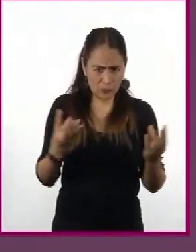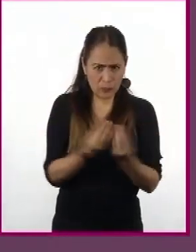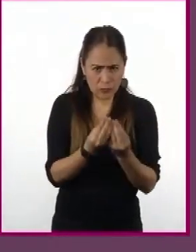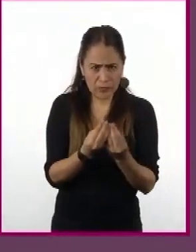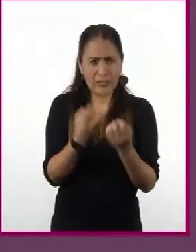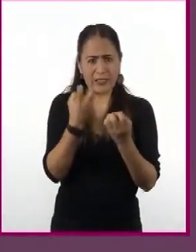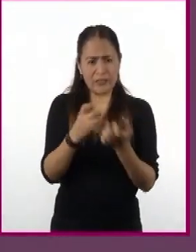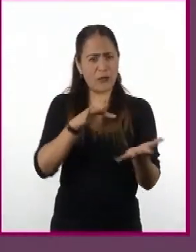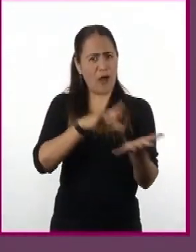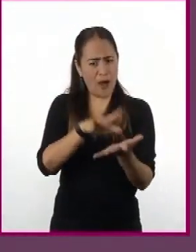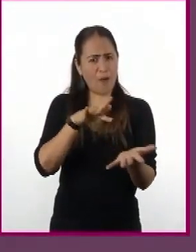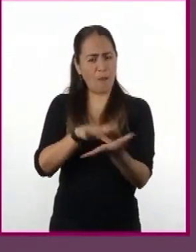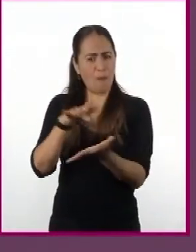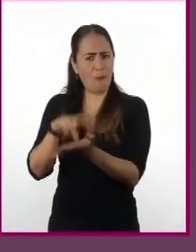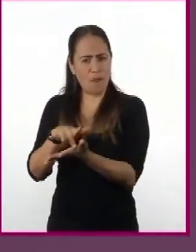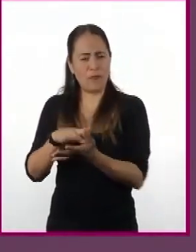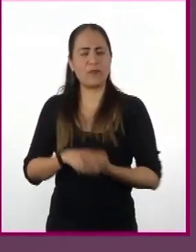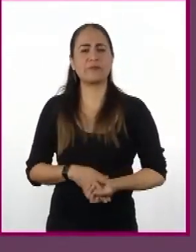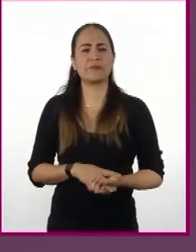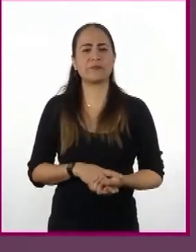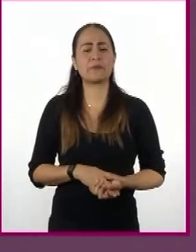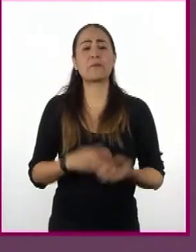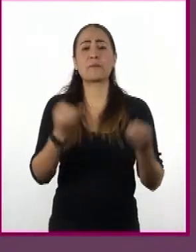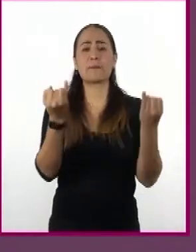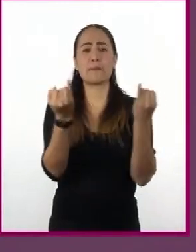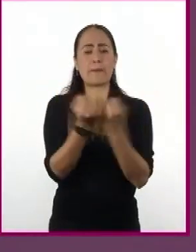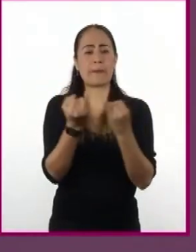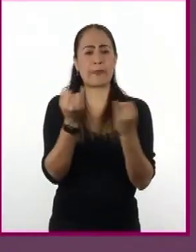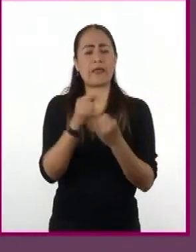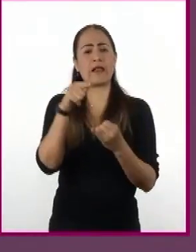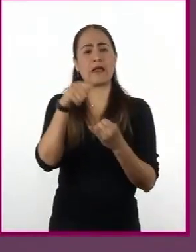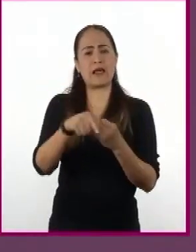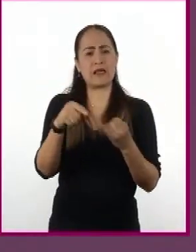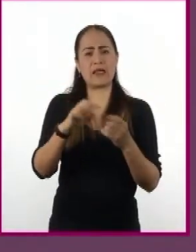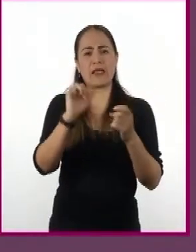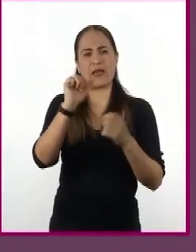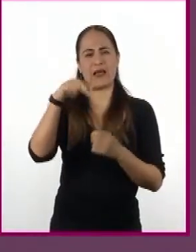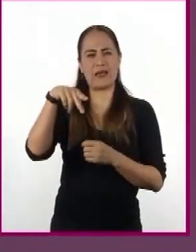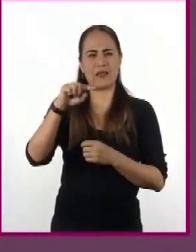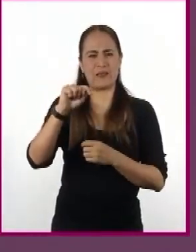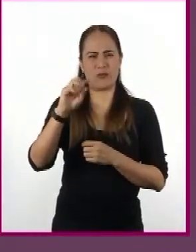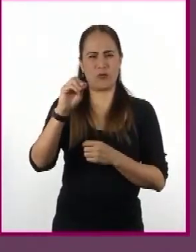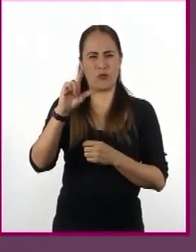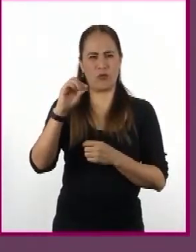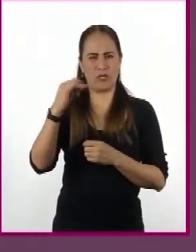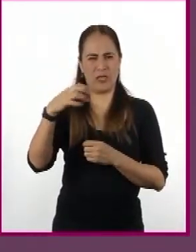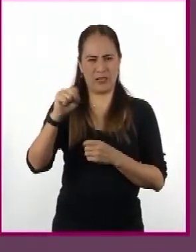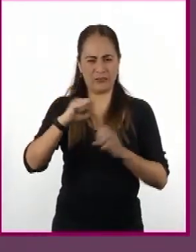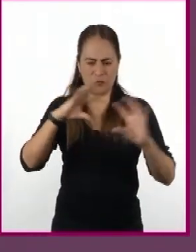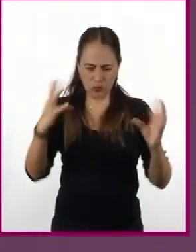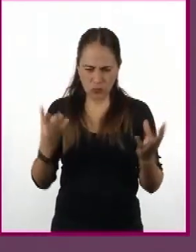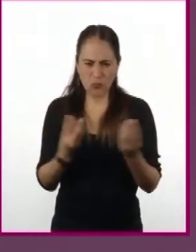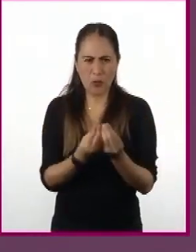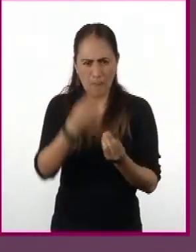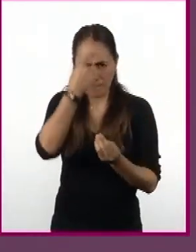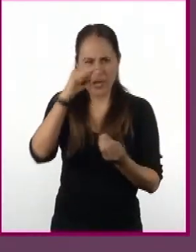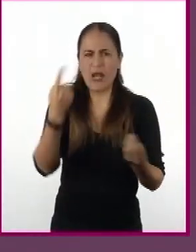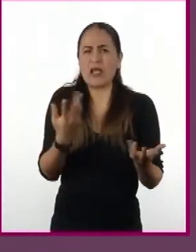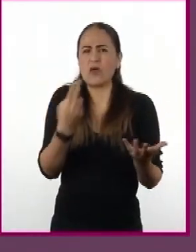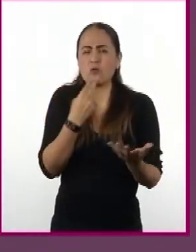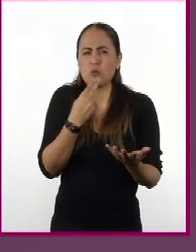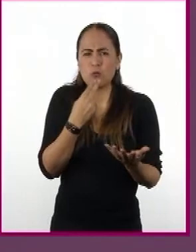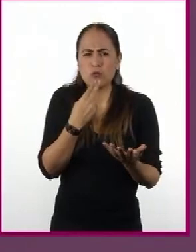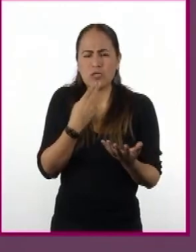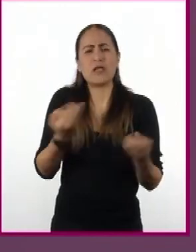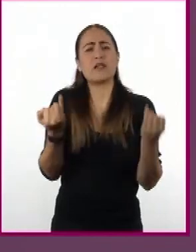trabajo colaborativo. Y principalmente hablamos de las antologías, su función y sobre cómo podemos